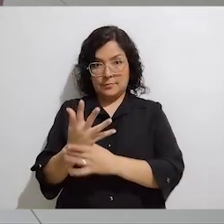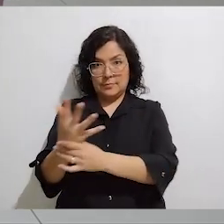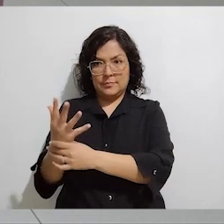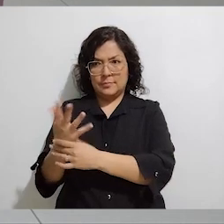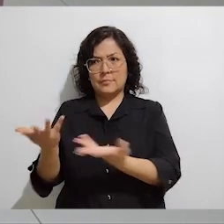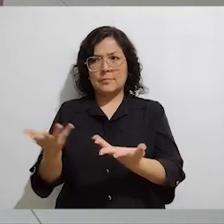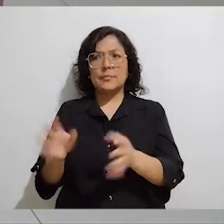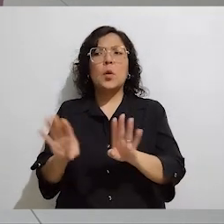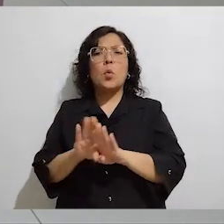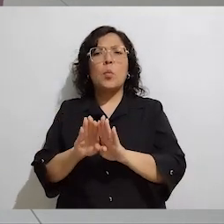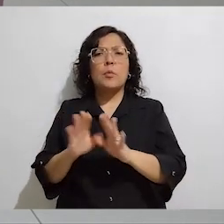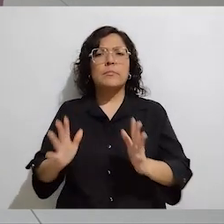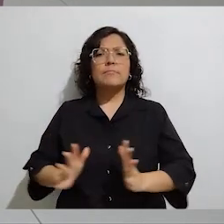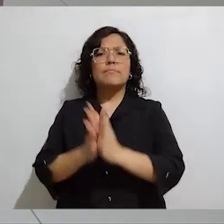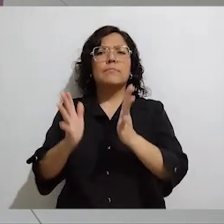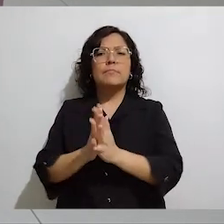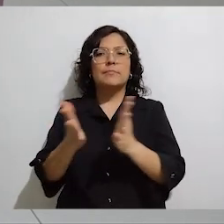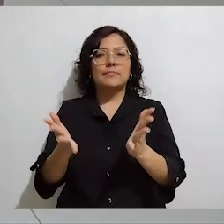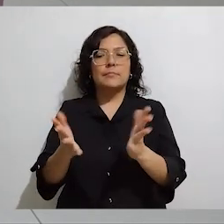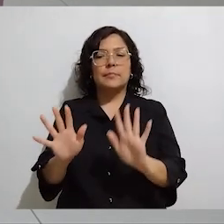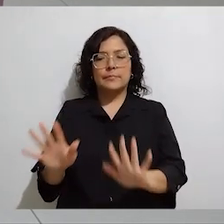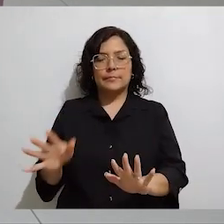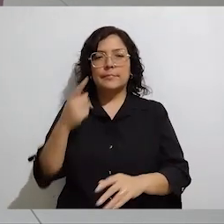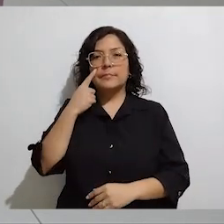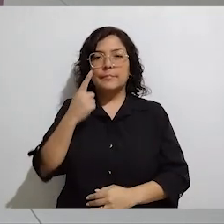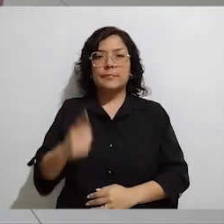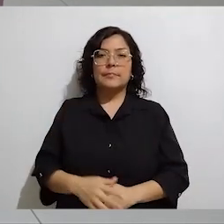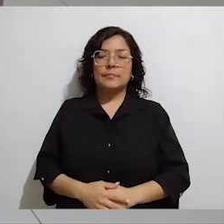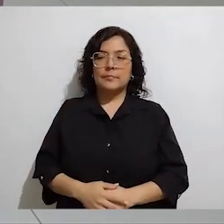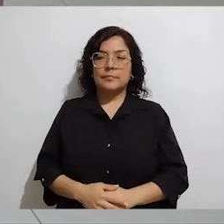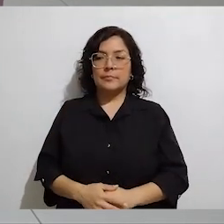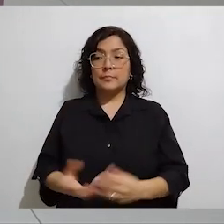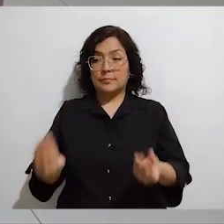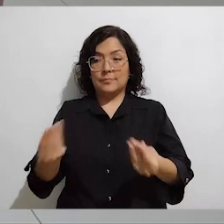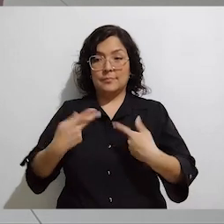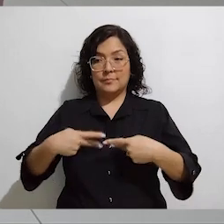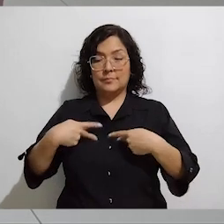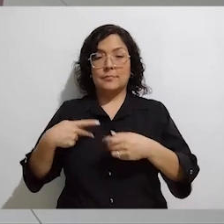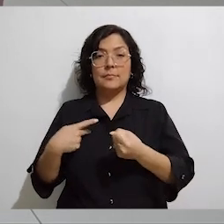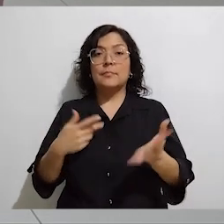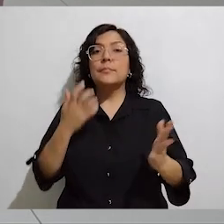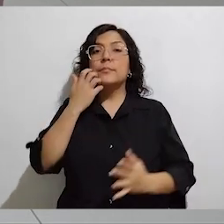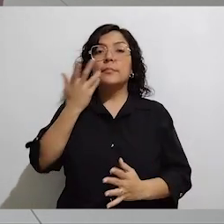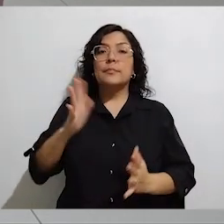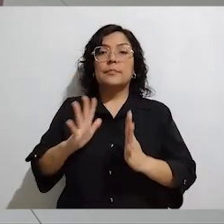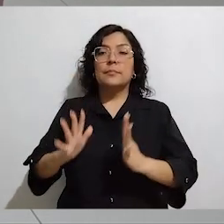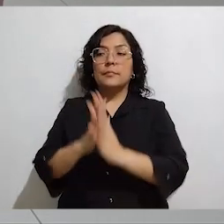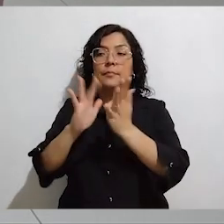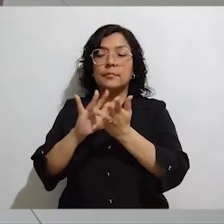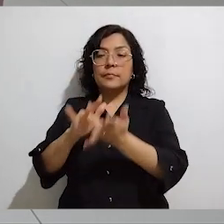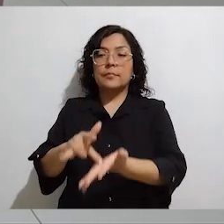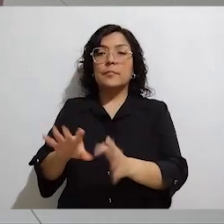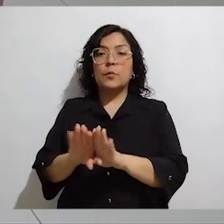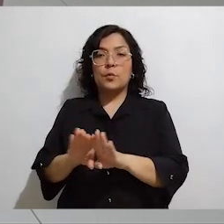se usa, les puedo decir que el que tiene una mayor utilidad, el mayor uso por la ciudadanía, es el que se conoce como la